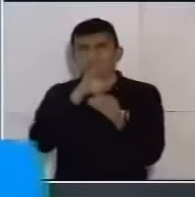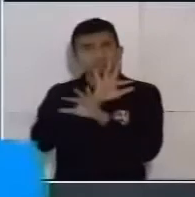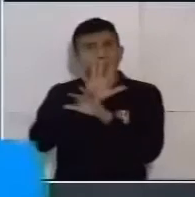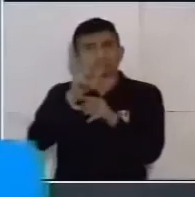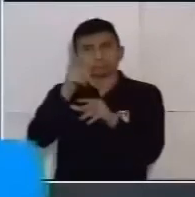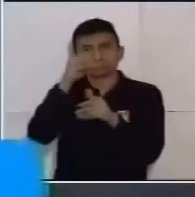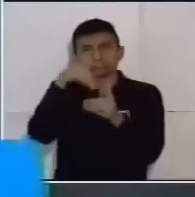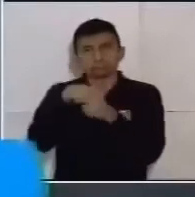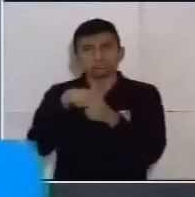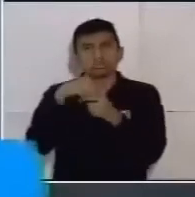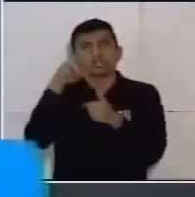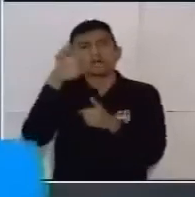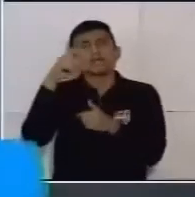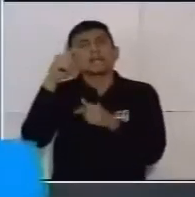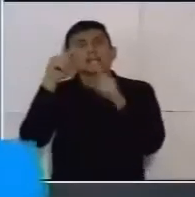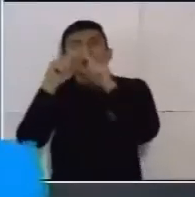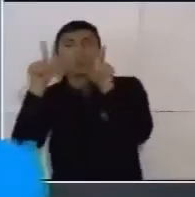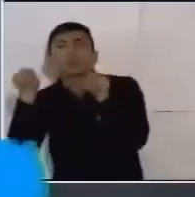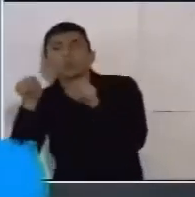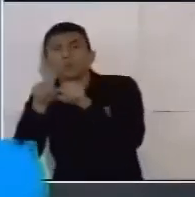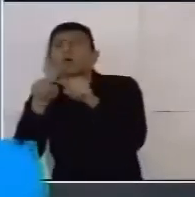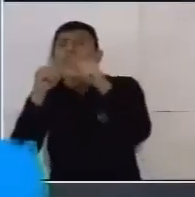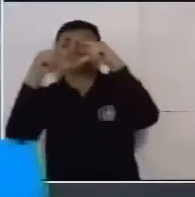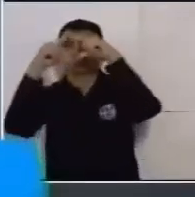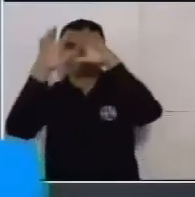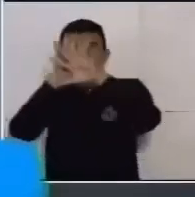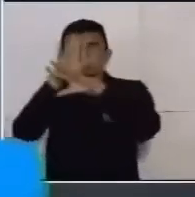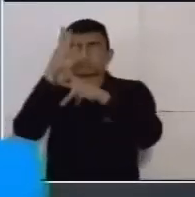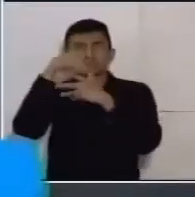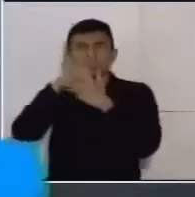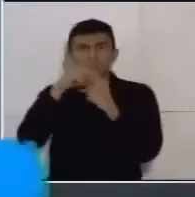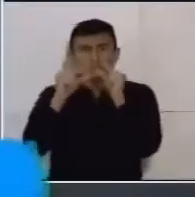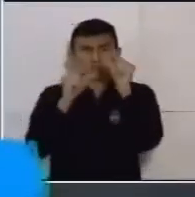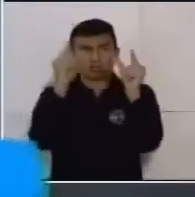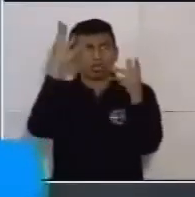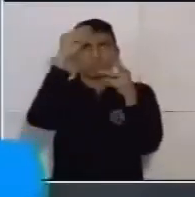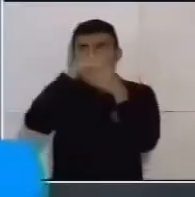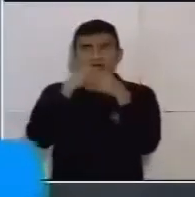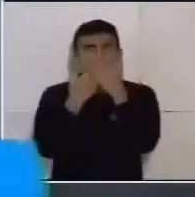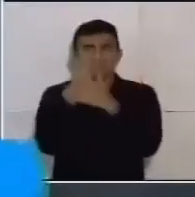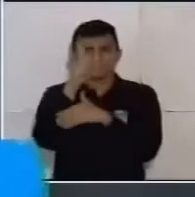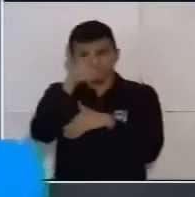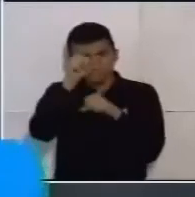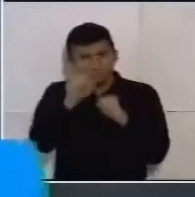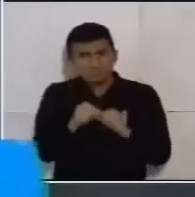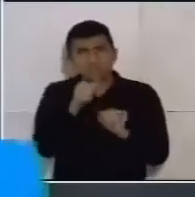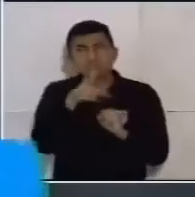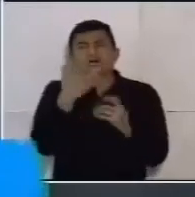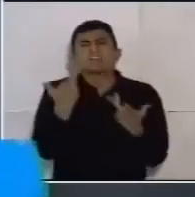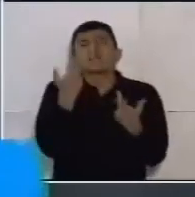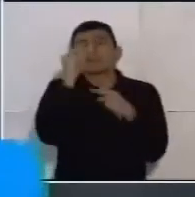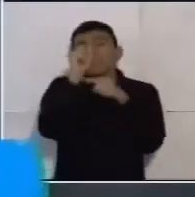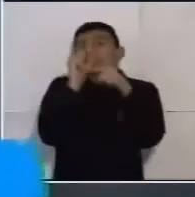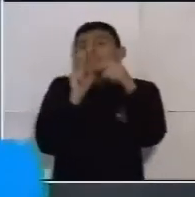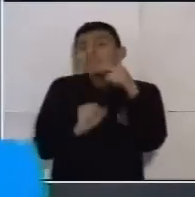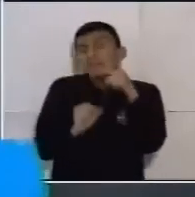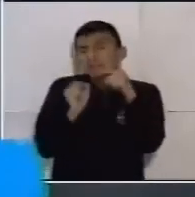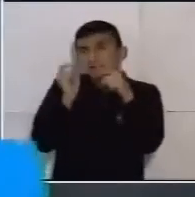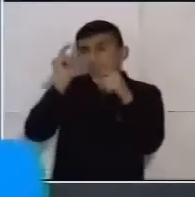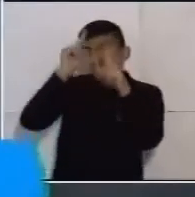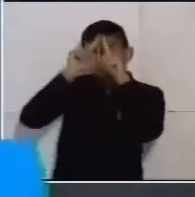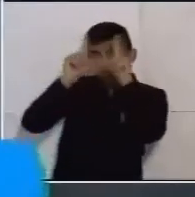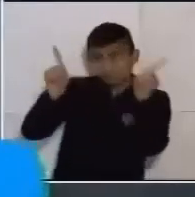otro rectángulo, y lo que me quedó aquí es otro triángulo más pequeño. Entonces dividí esa